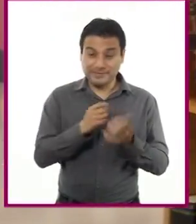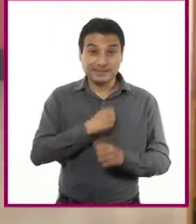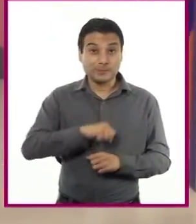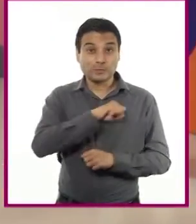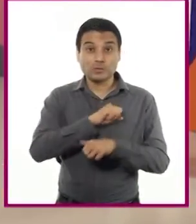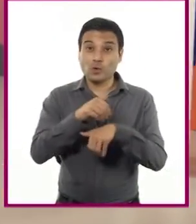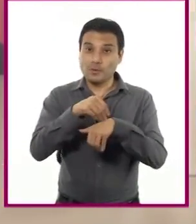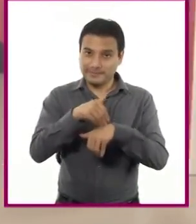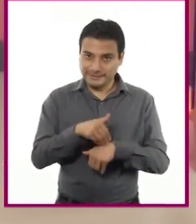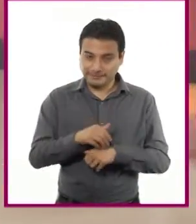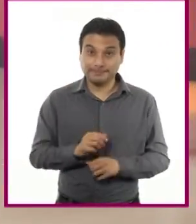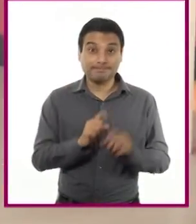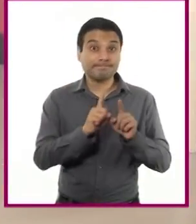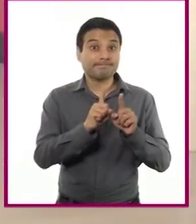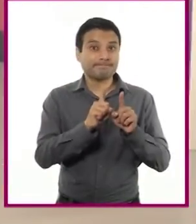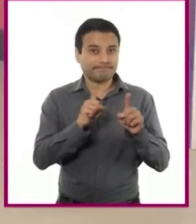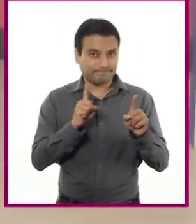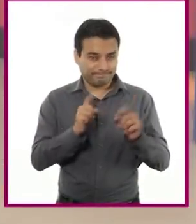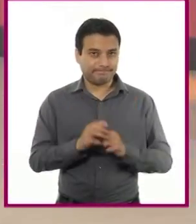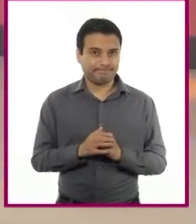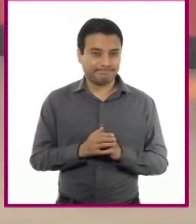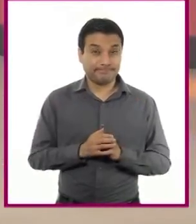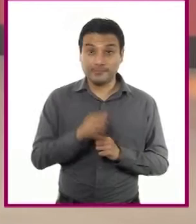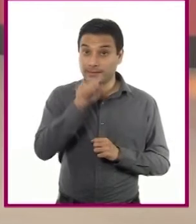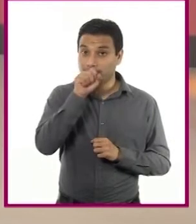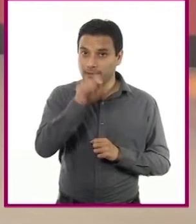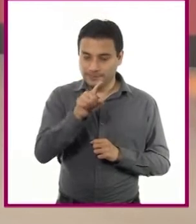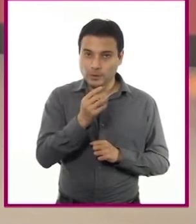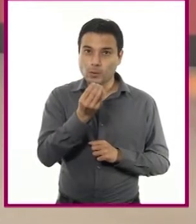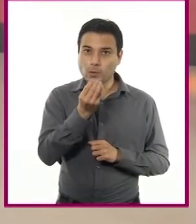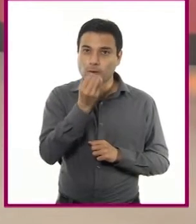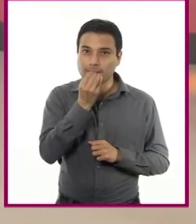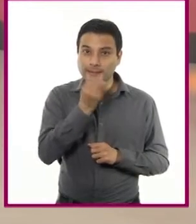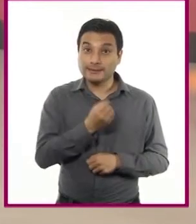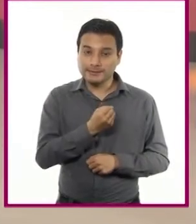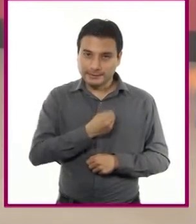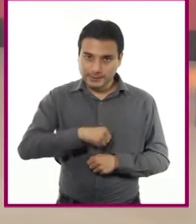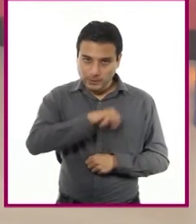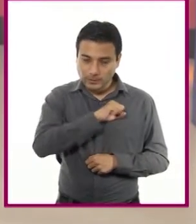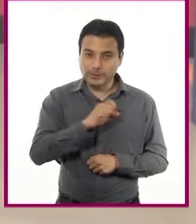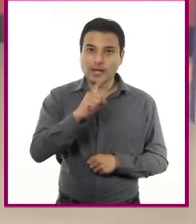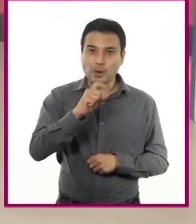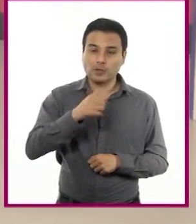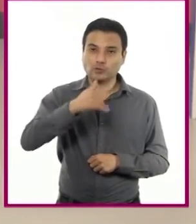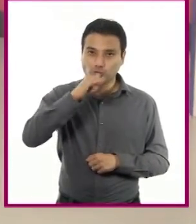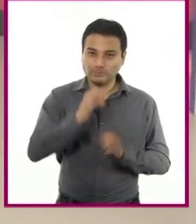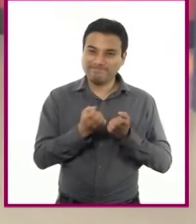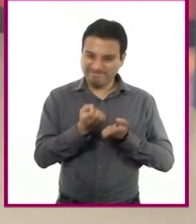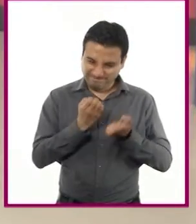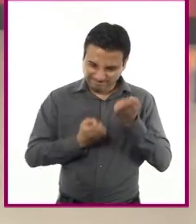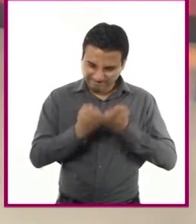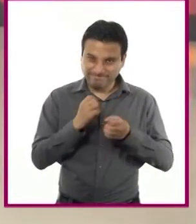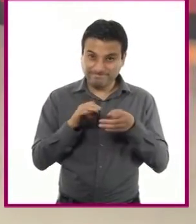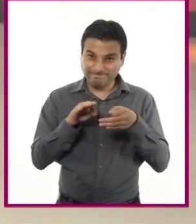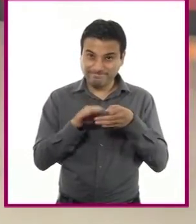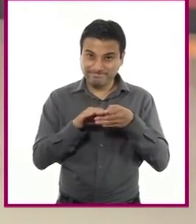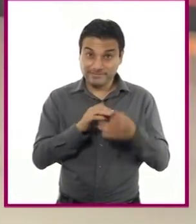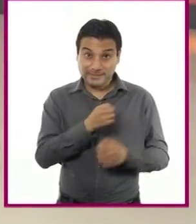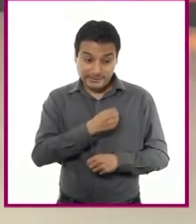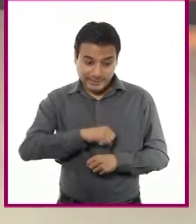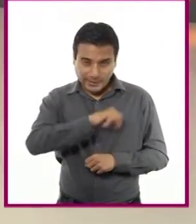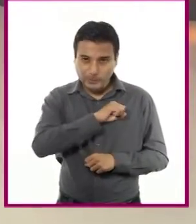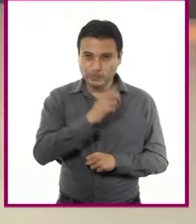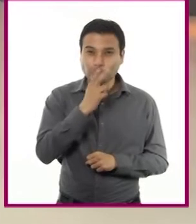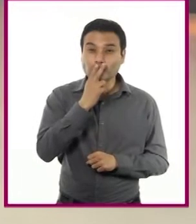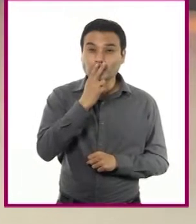mantener la sana distancia, además de procurar una alimentación saludable, hidratarse y hacer mucho ejercicio. Nuestra salud es lo